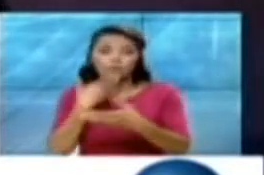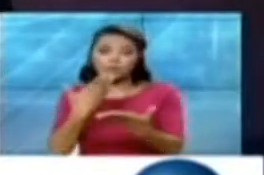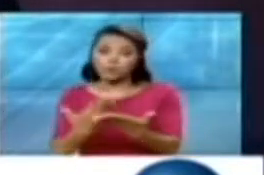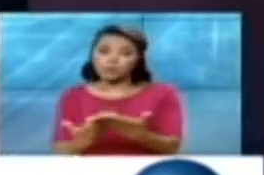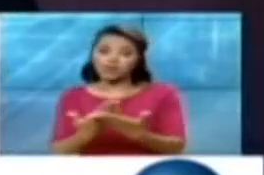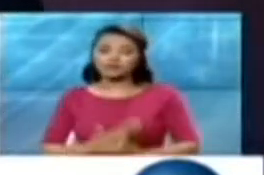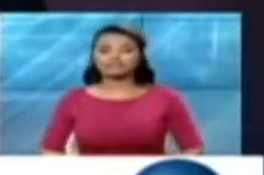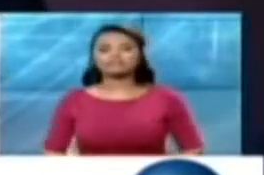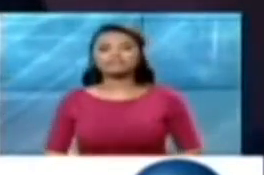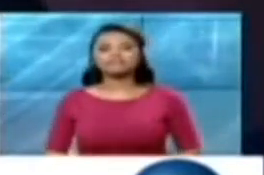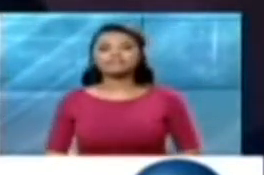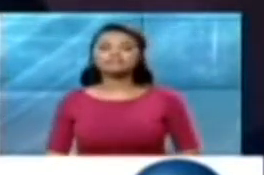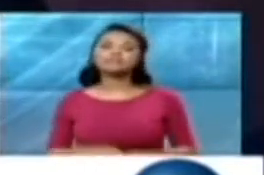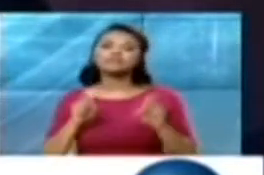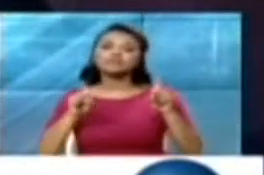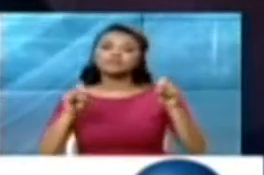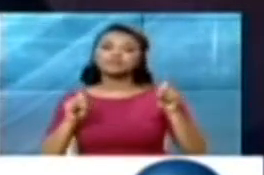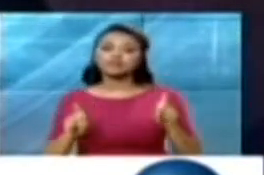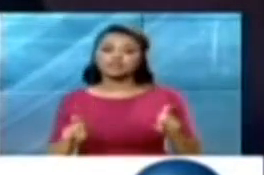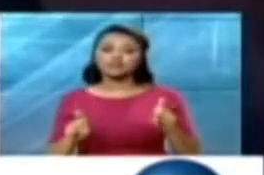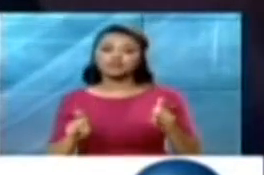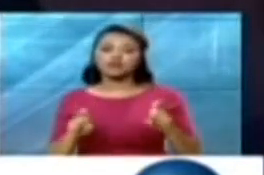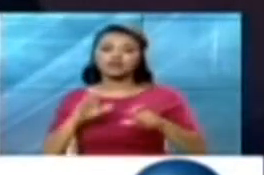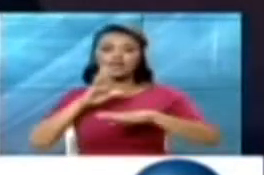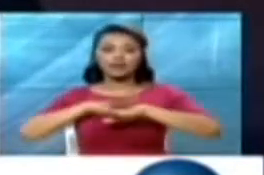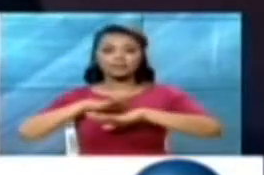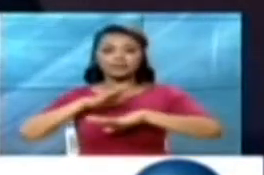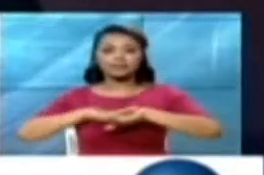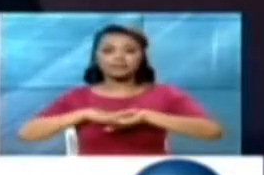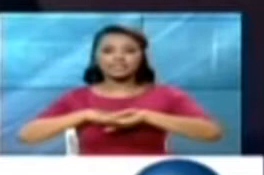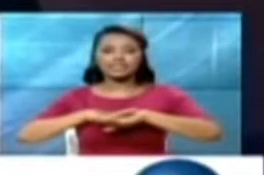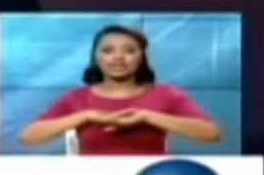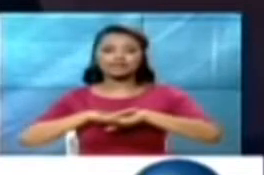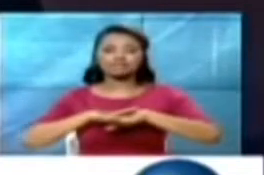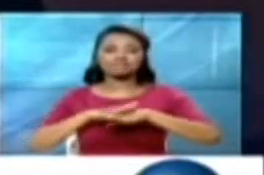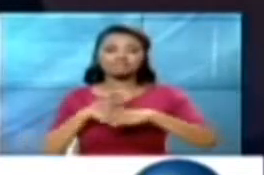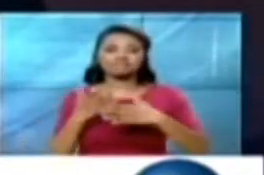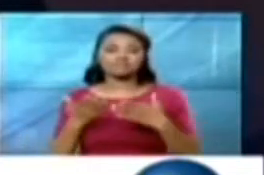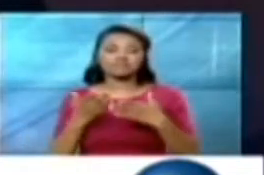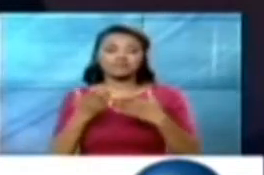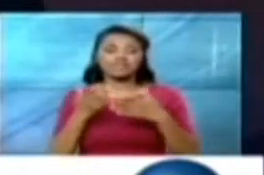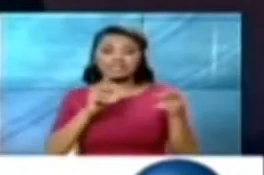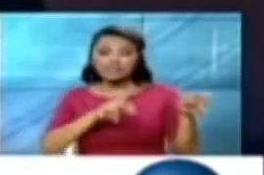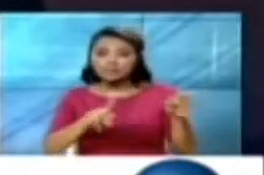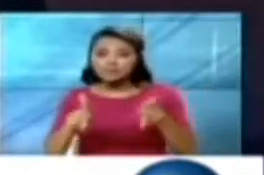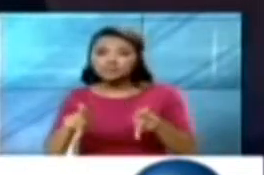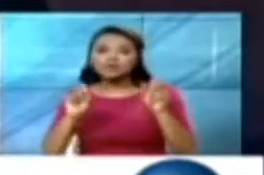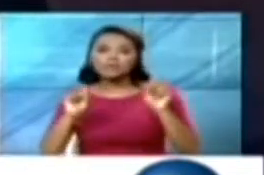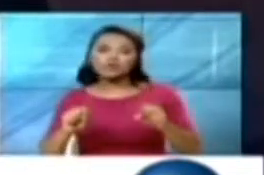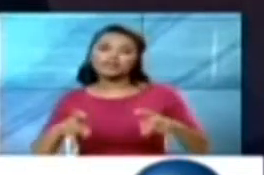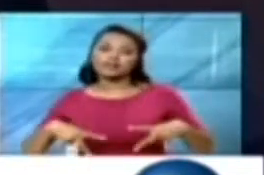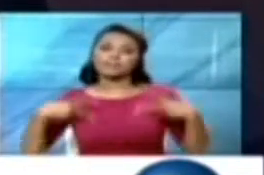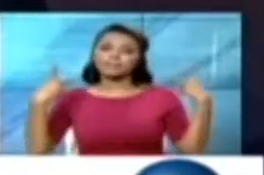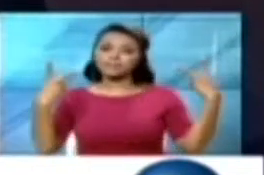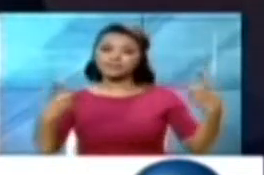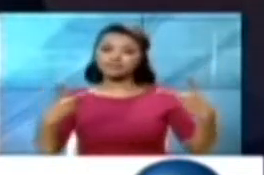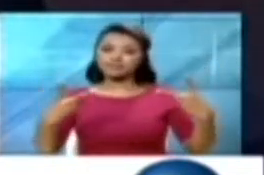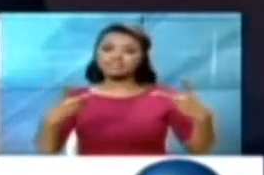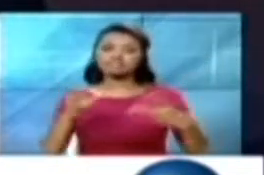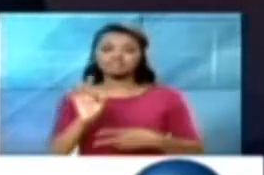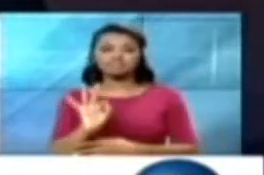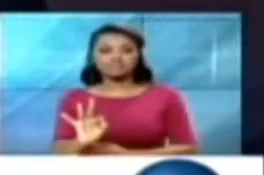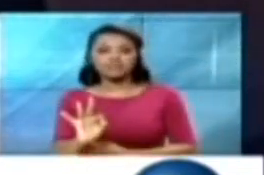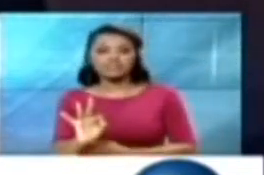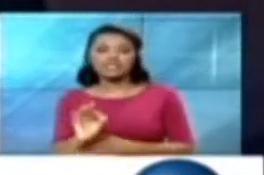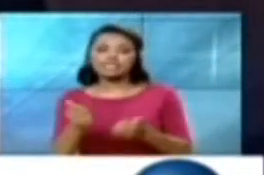calidad. Una educación que permita que nuestros ciudadanos puedan vivir